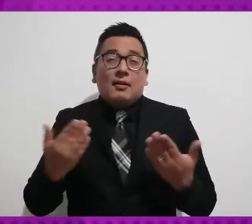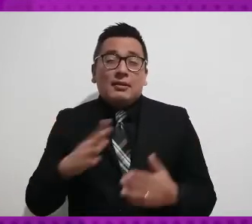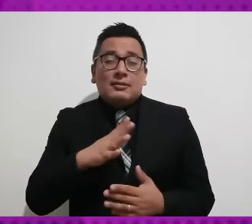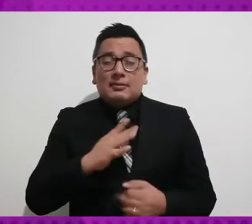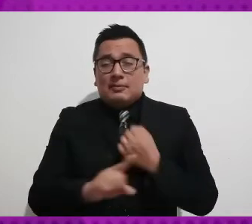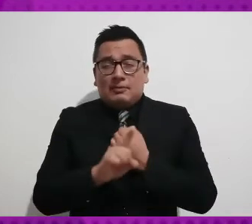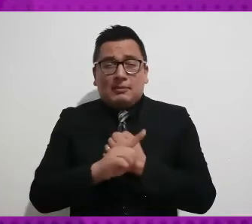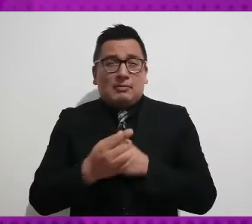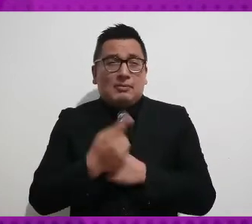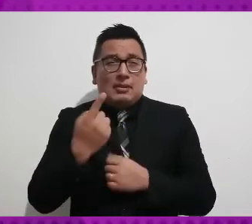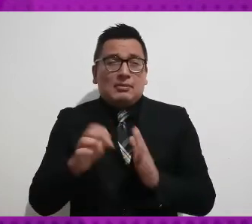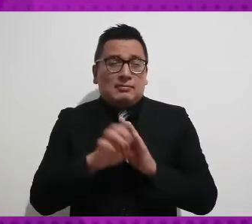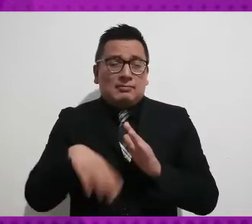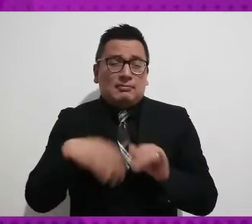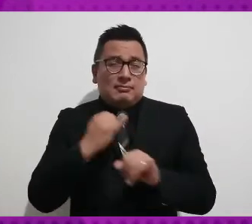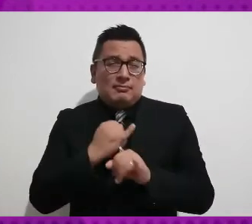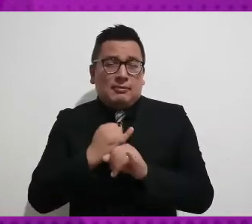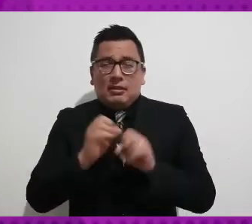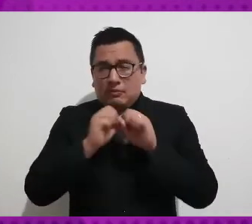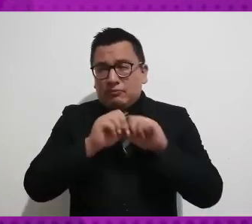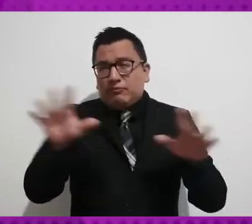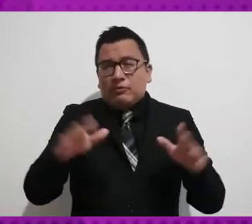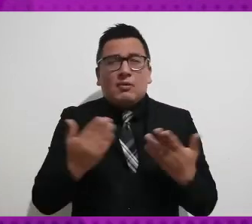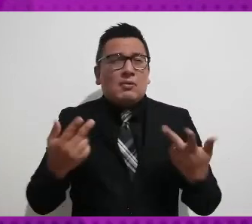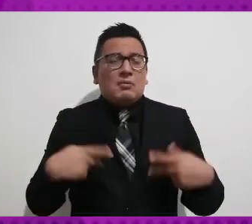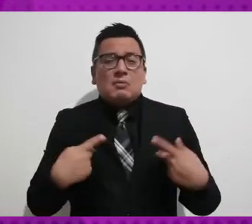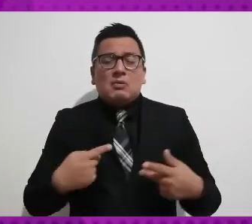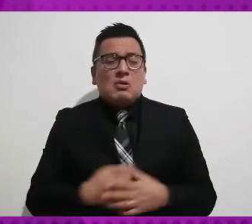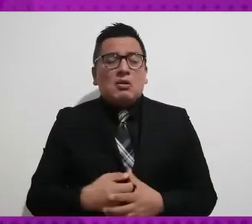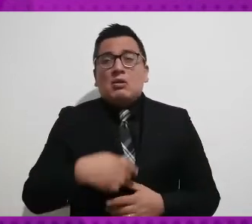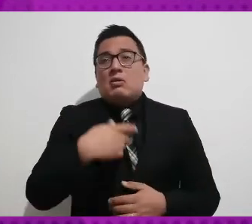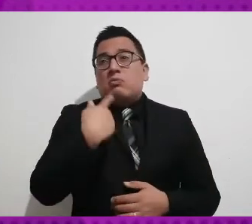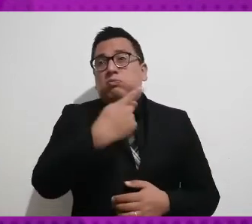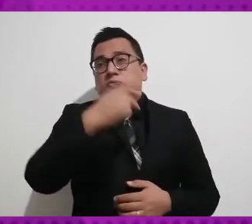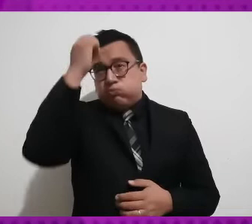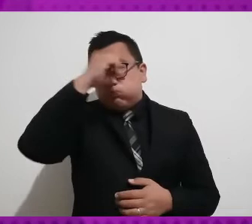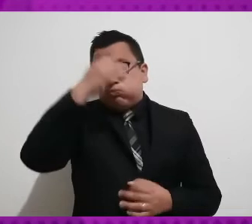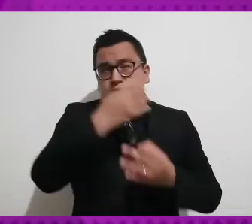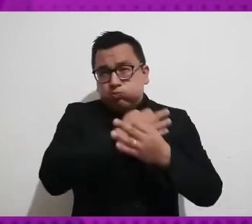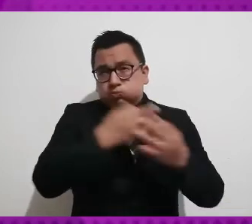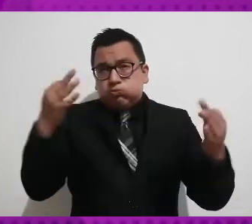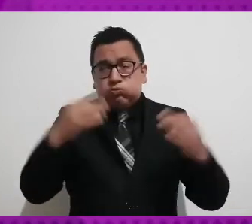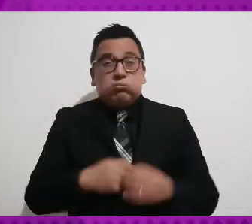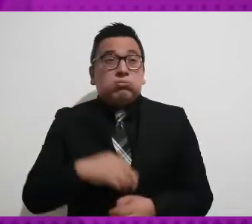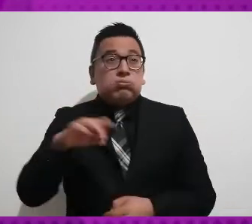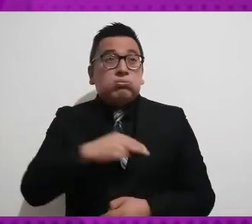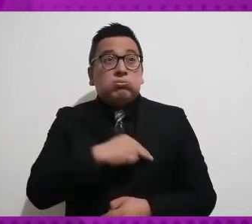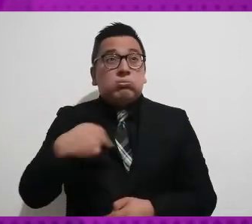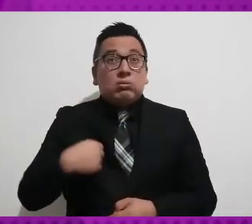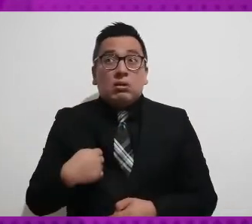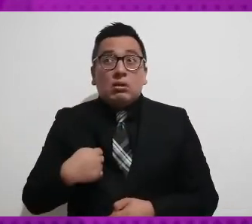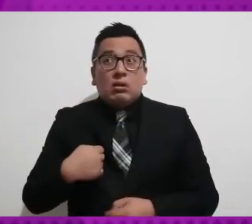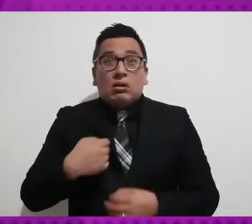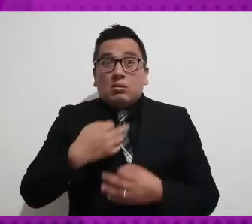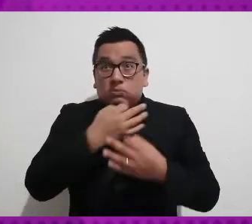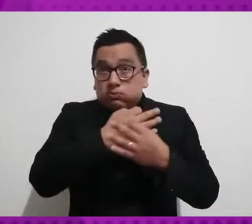esa problemática, ¿no? De decir, pues ya el ciudadano se convierte en quien emite un mensaje y si tú como medio, como reportero, no